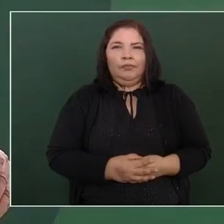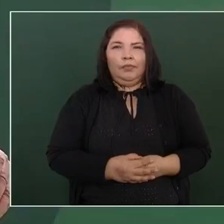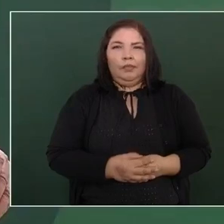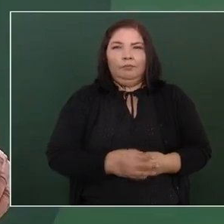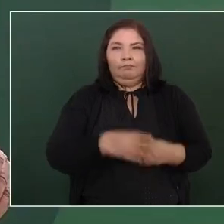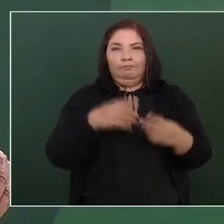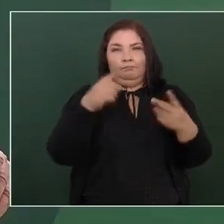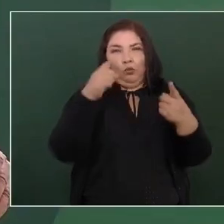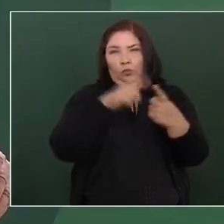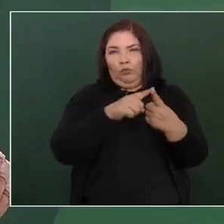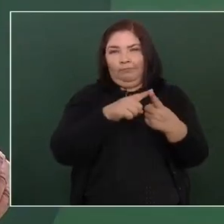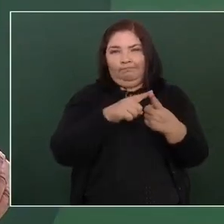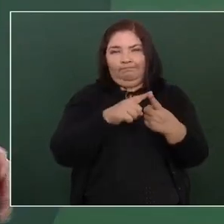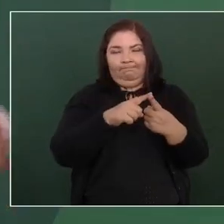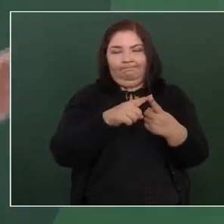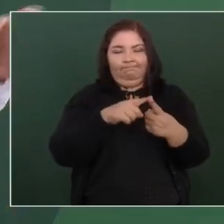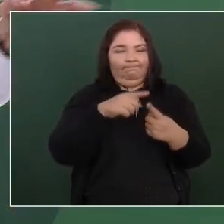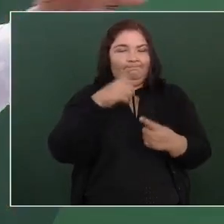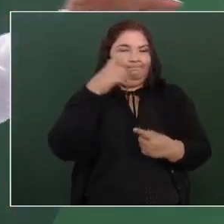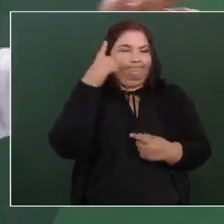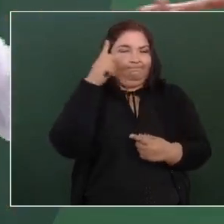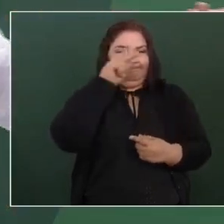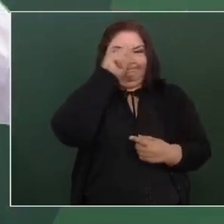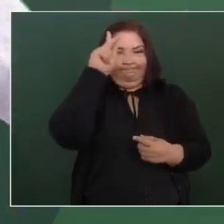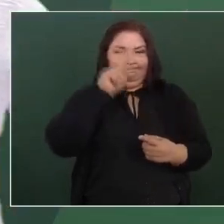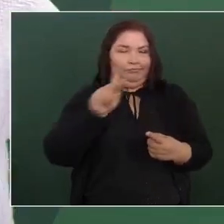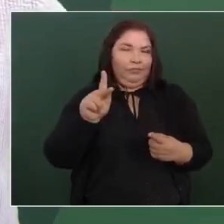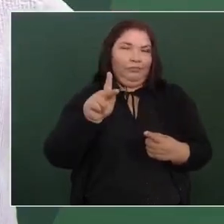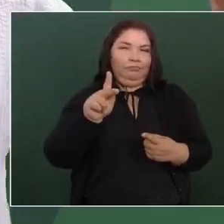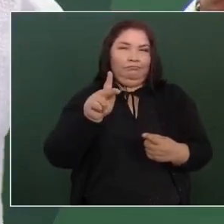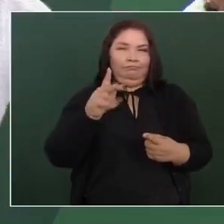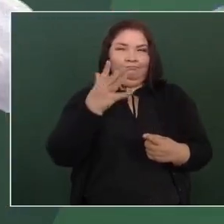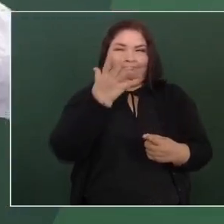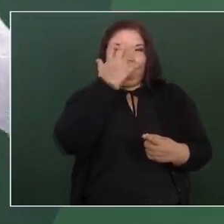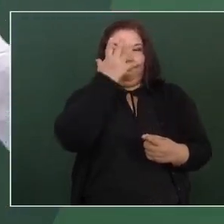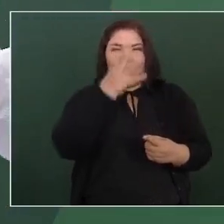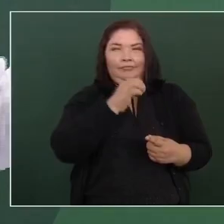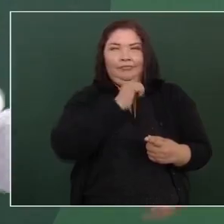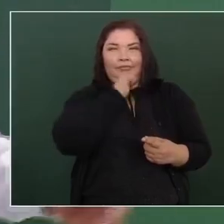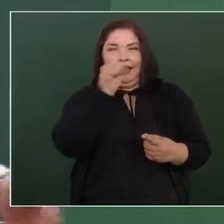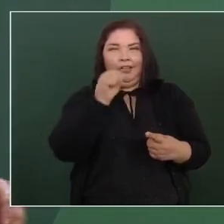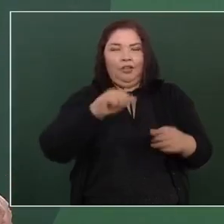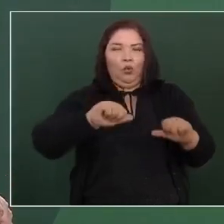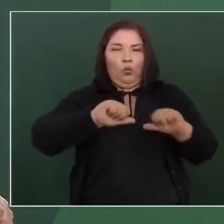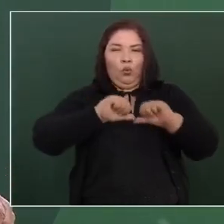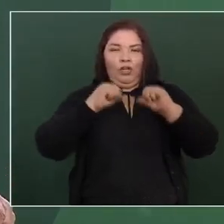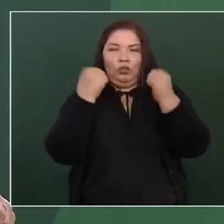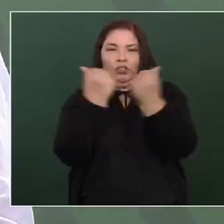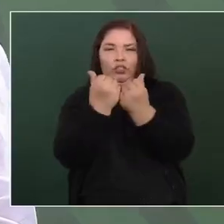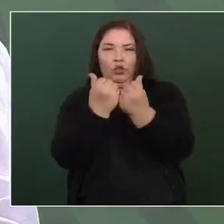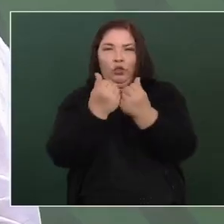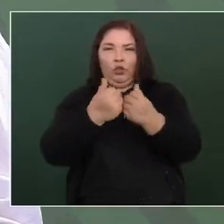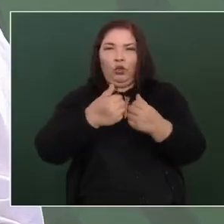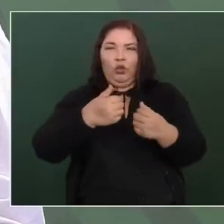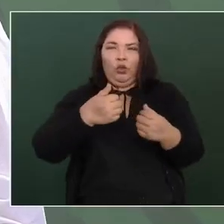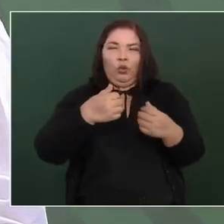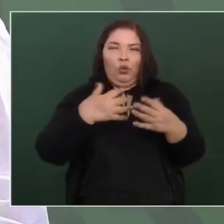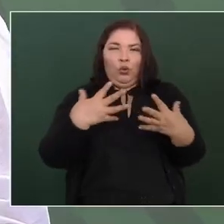Uno muy descarado, en donde hay una asociación de jueces